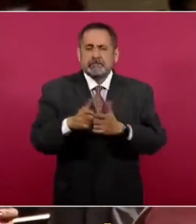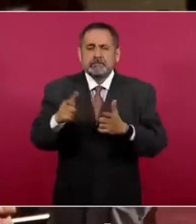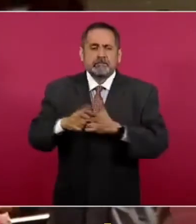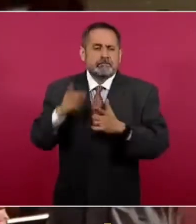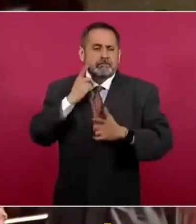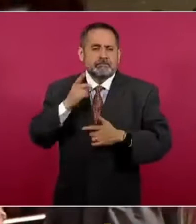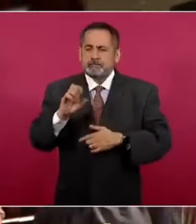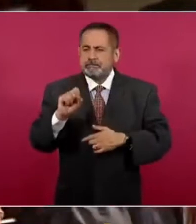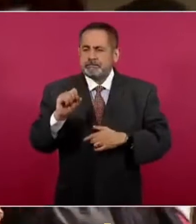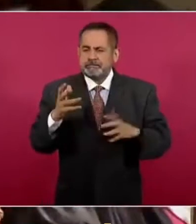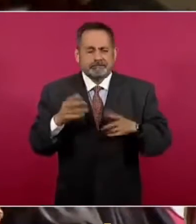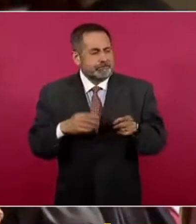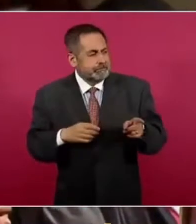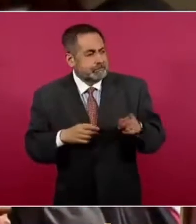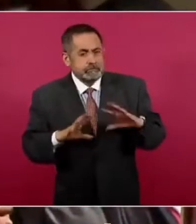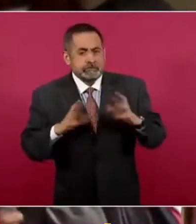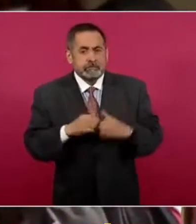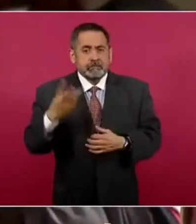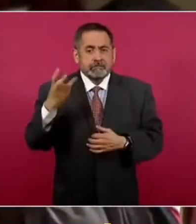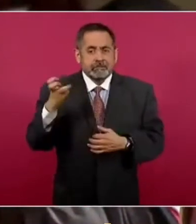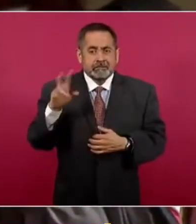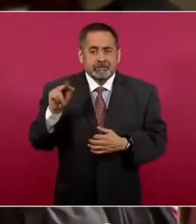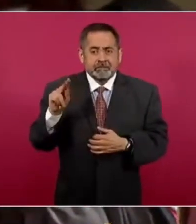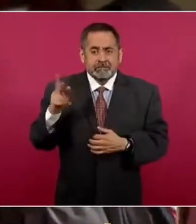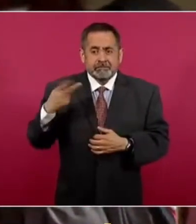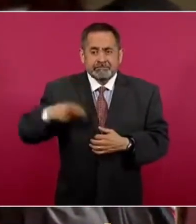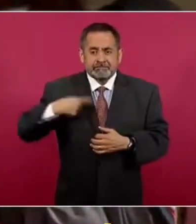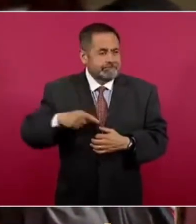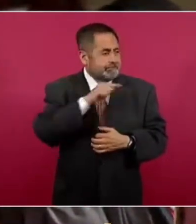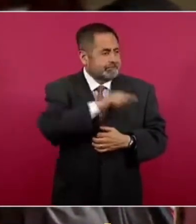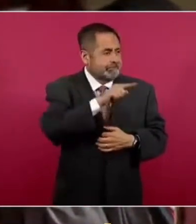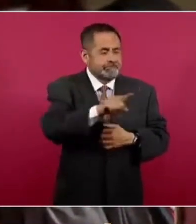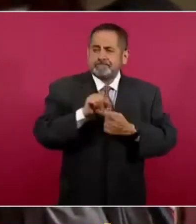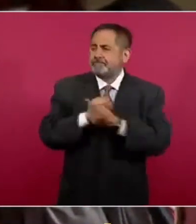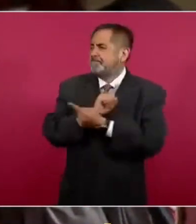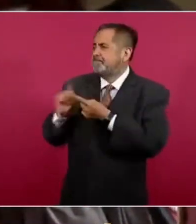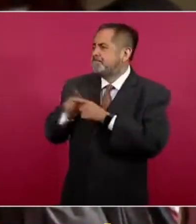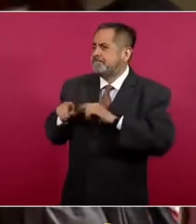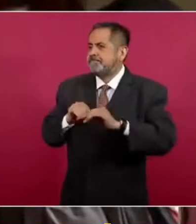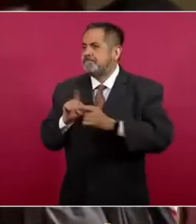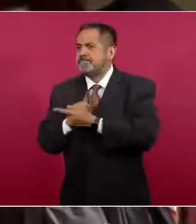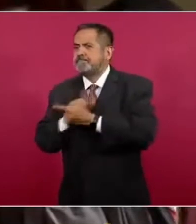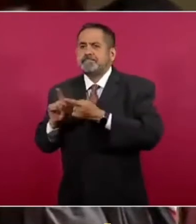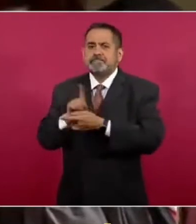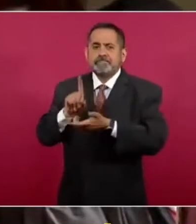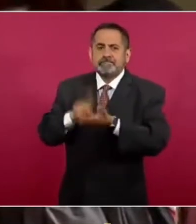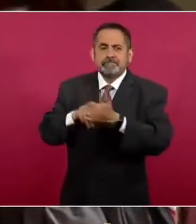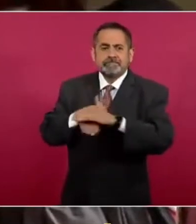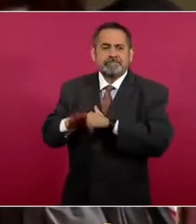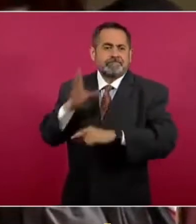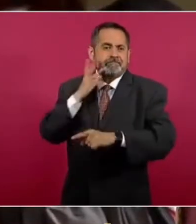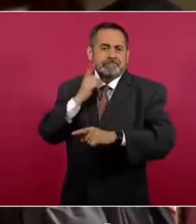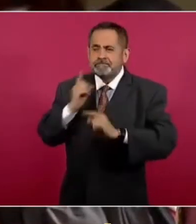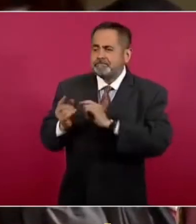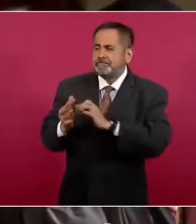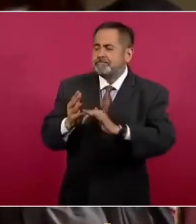como ya le decía, son 380 cabilderos y personeros que se mueven en la Cámara de Diputados